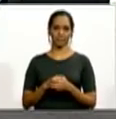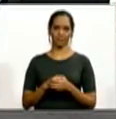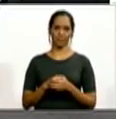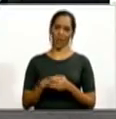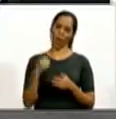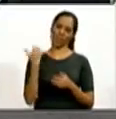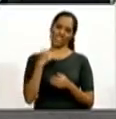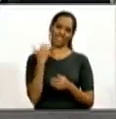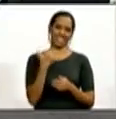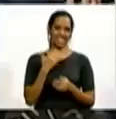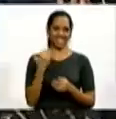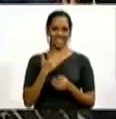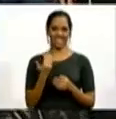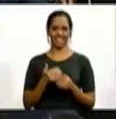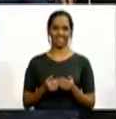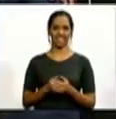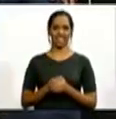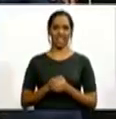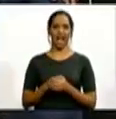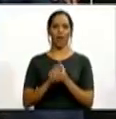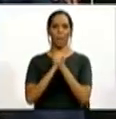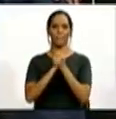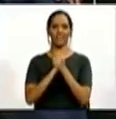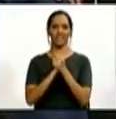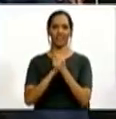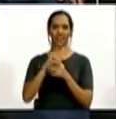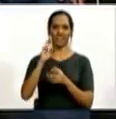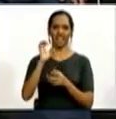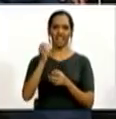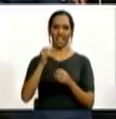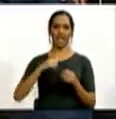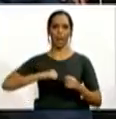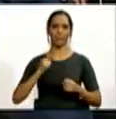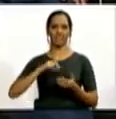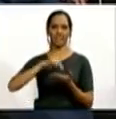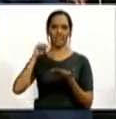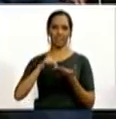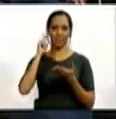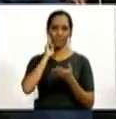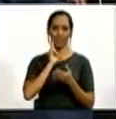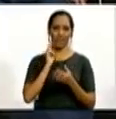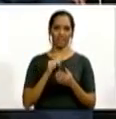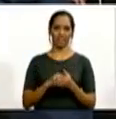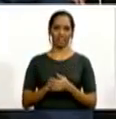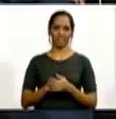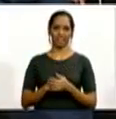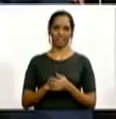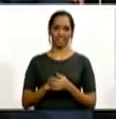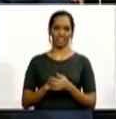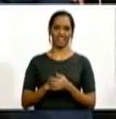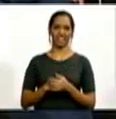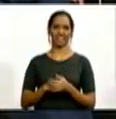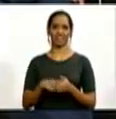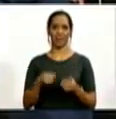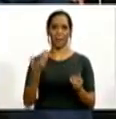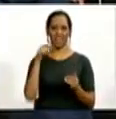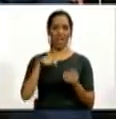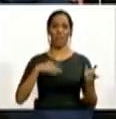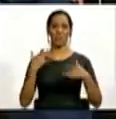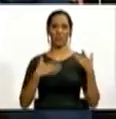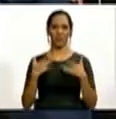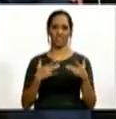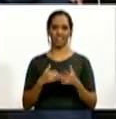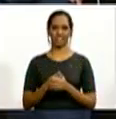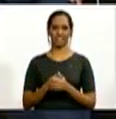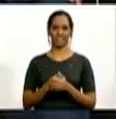favor. Al compañero Requena de la Policía Nacional Bolivariana, el mediador, ¿vale? No. ¡Cállense ahí, muchachos! ¡Disfrute! Saluda a los